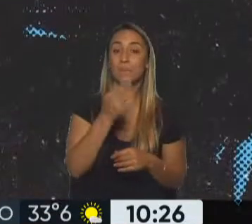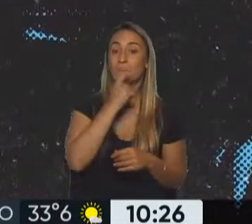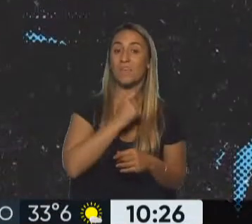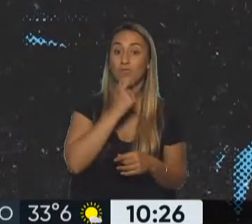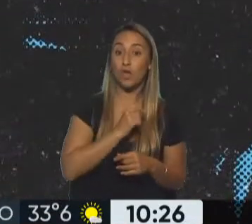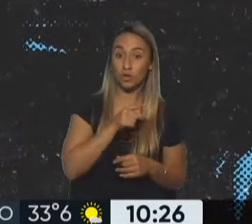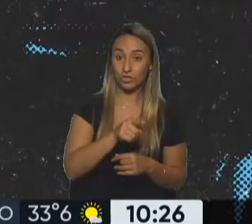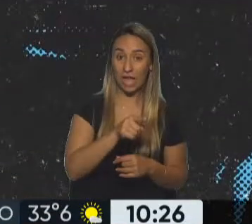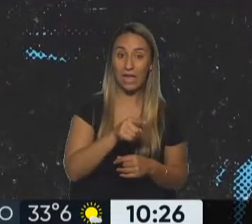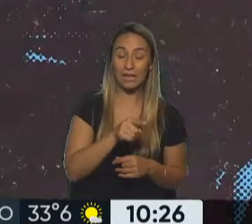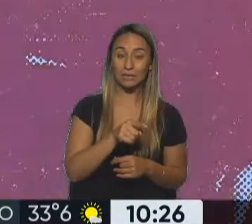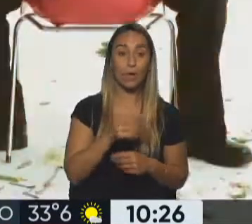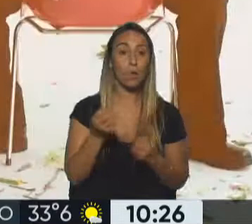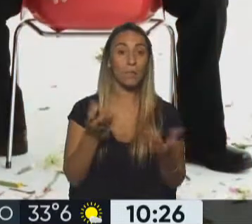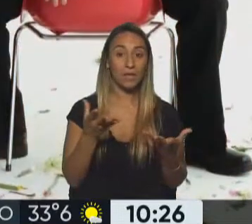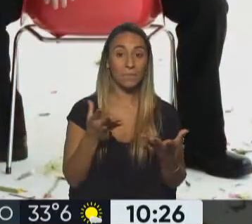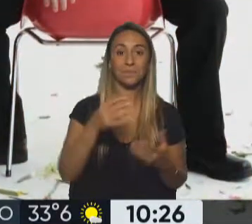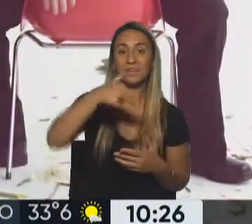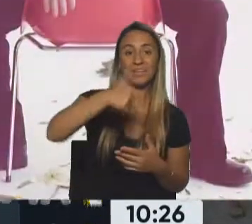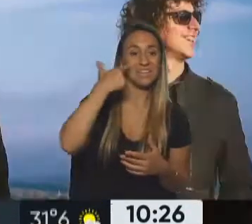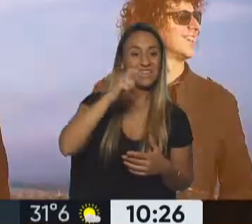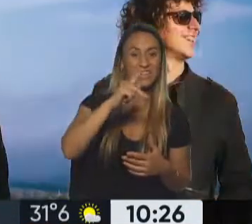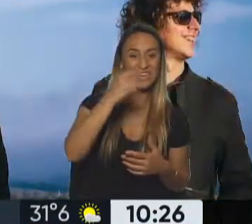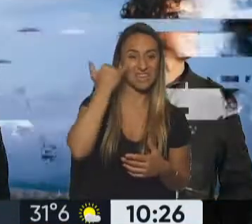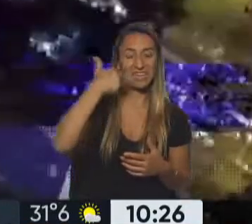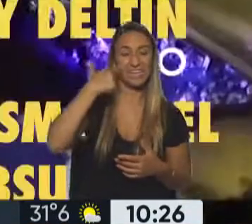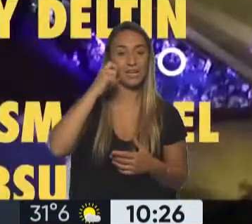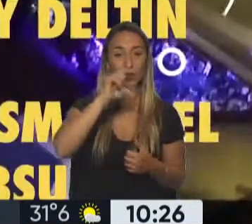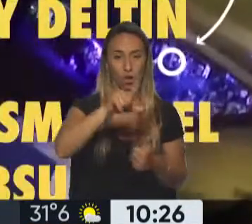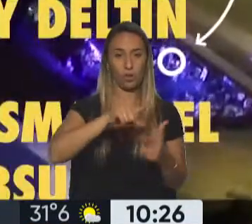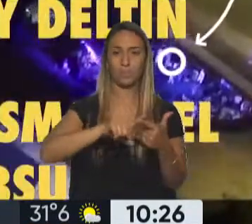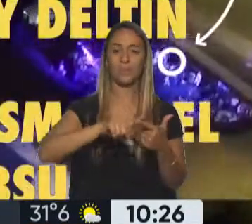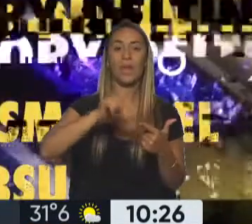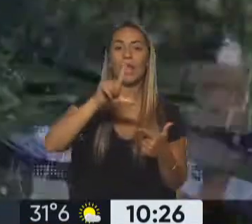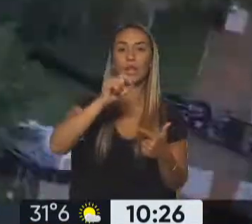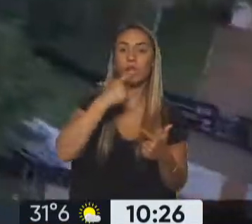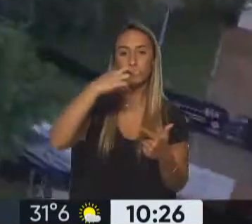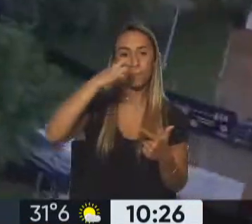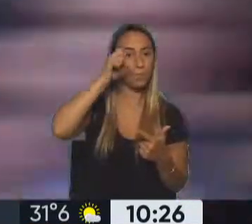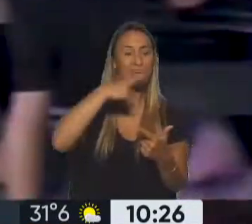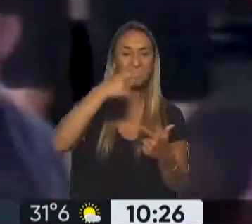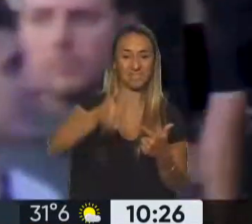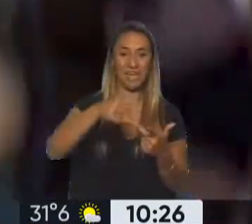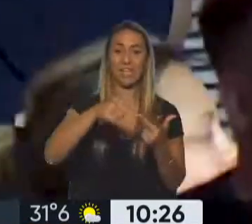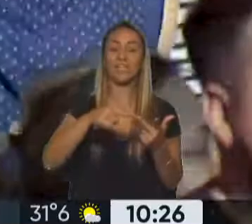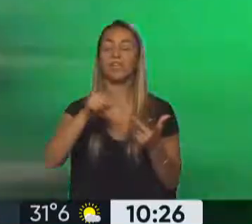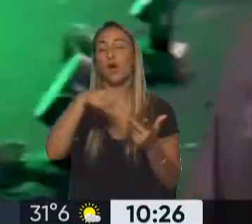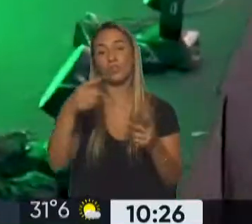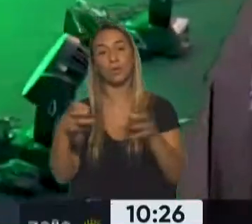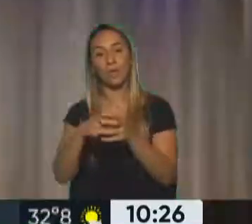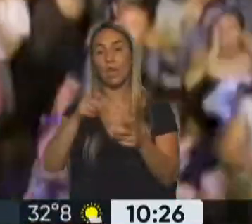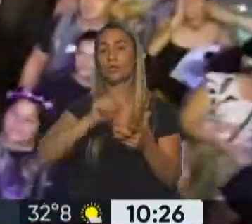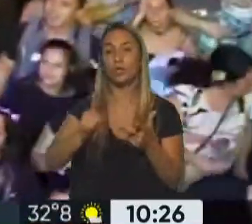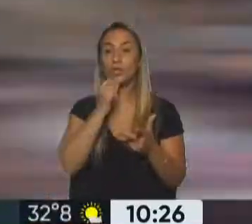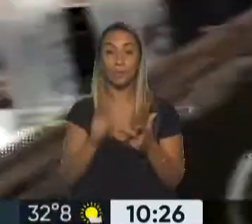Mendoza. Nos vamos para Mendoza porque Nicki Nicole, Ciro y los Persas, No Te Va a Gustar, en este fin de semana son parte de estas 3 noches